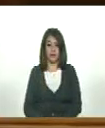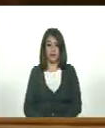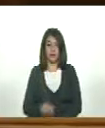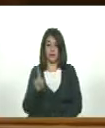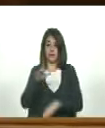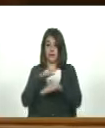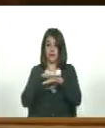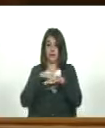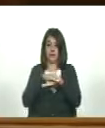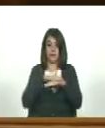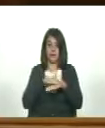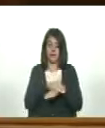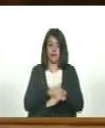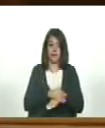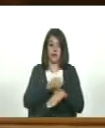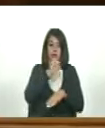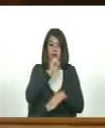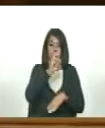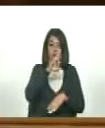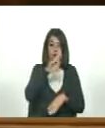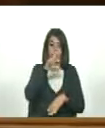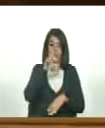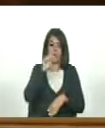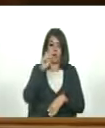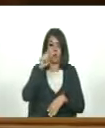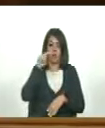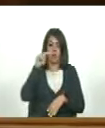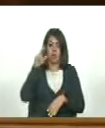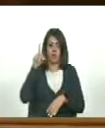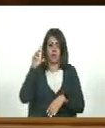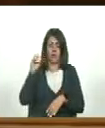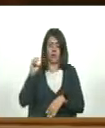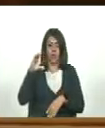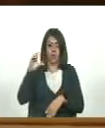Ah, perdón, al diputado Orlando Camacho. Siéntese, diputado Bielma.